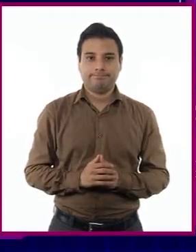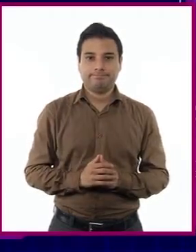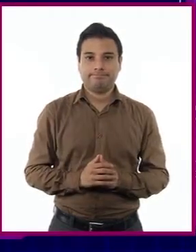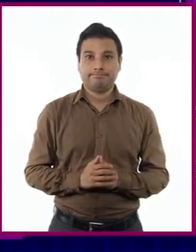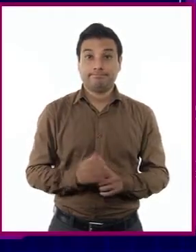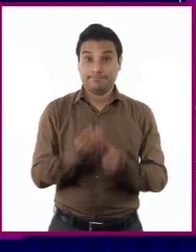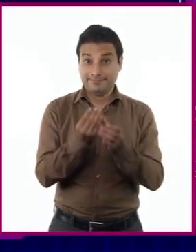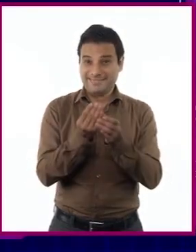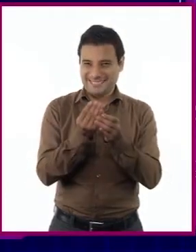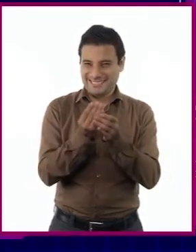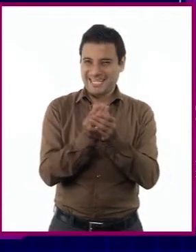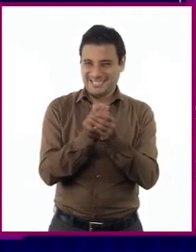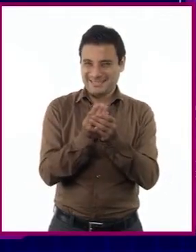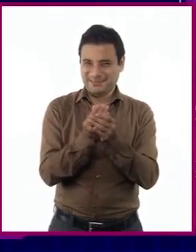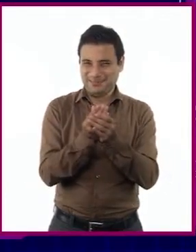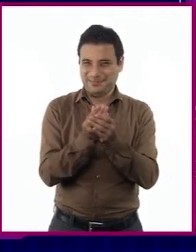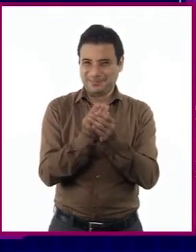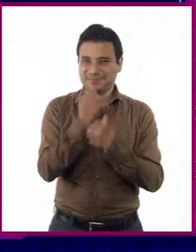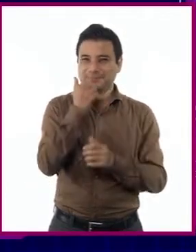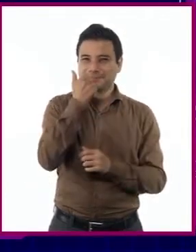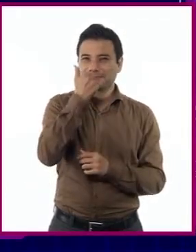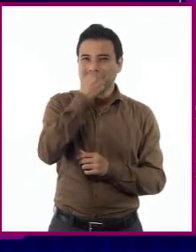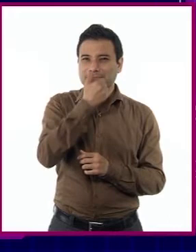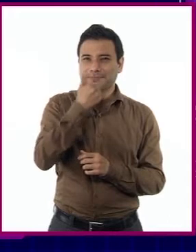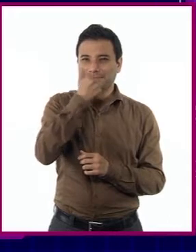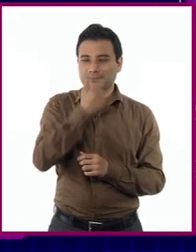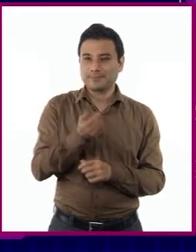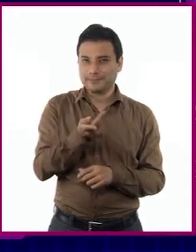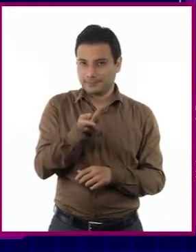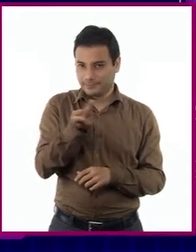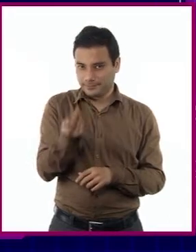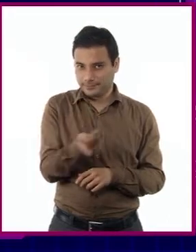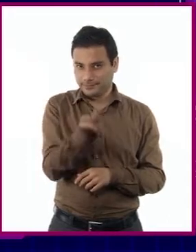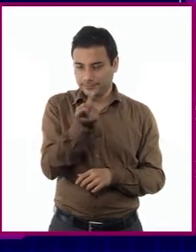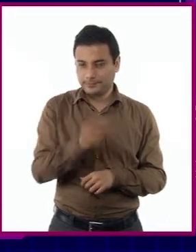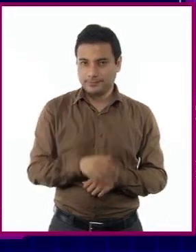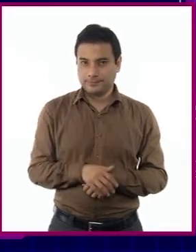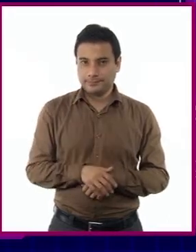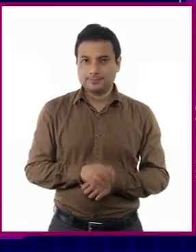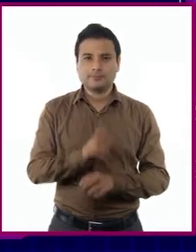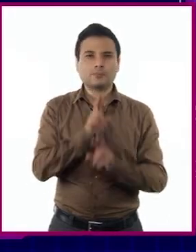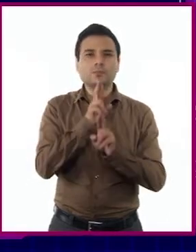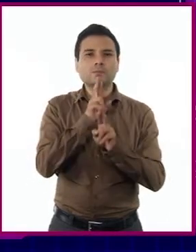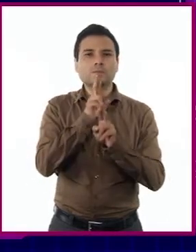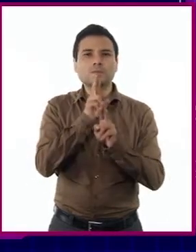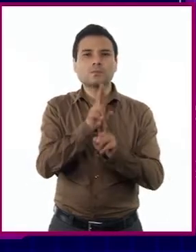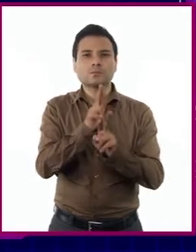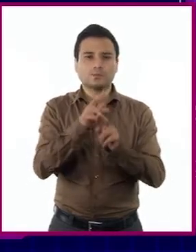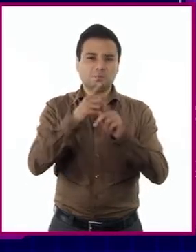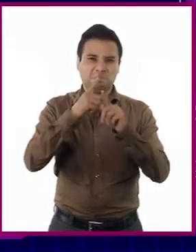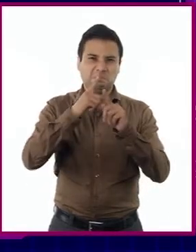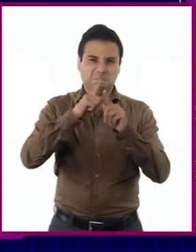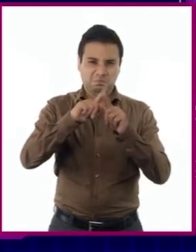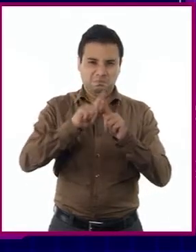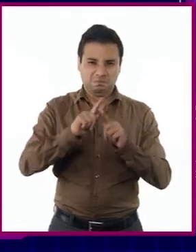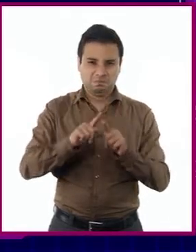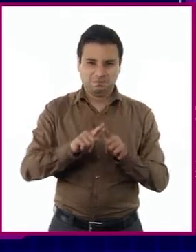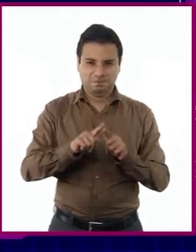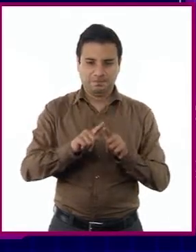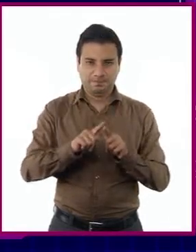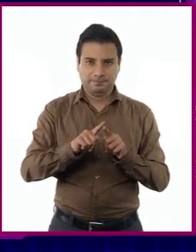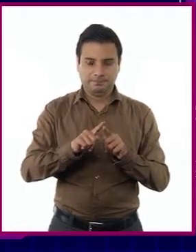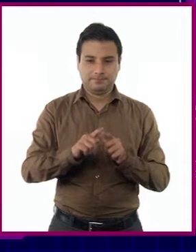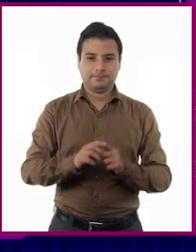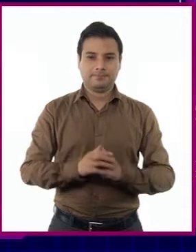al preguntarle a las y los estudiantes se dieron respuestas distintas al problema allá en